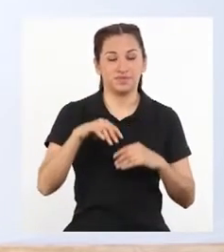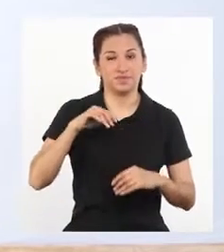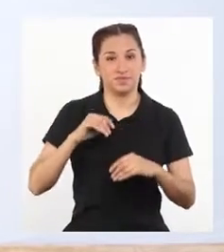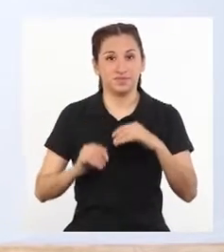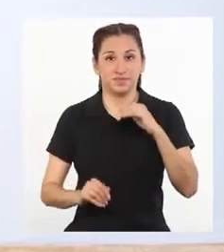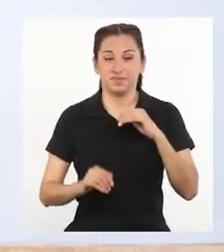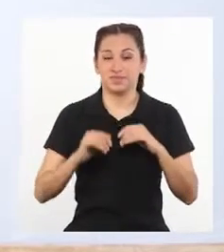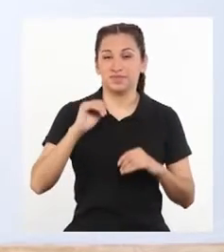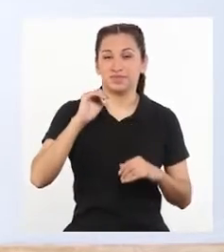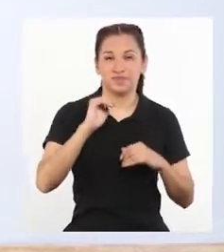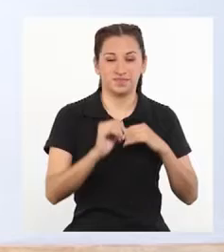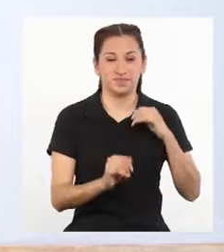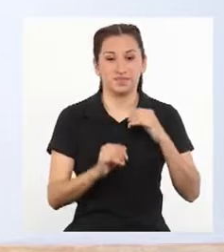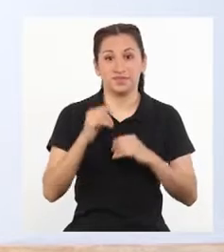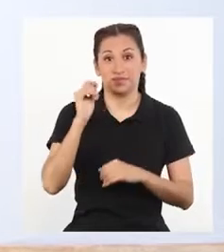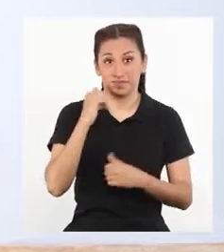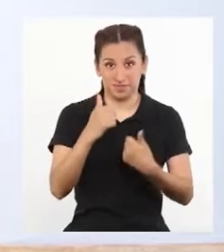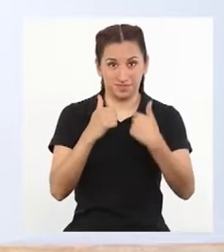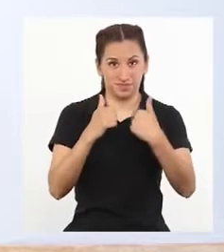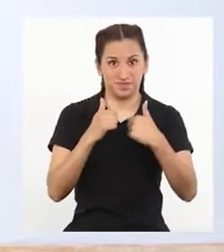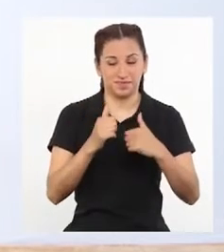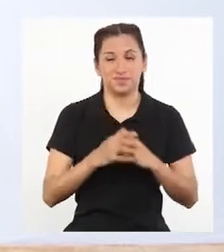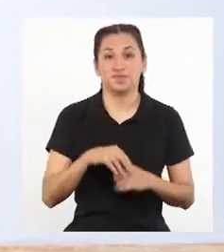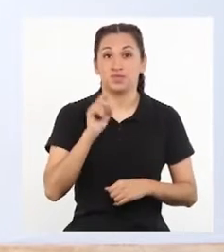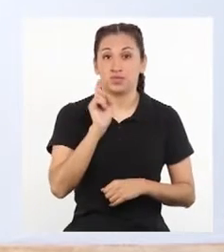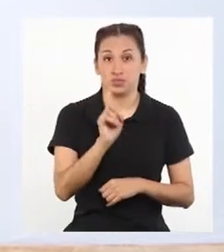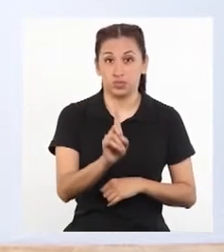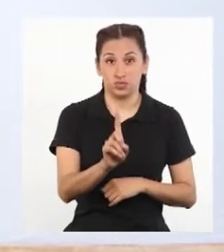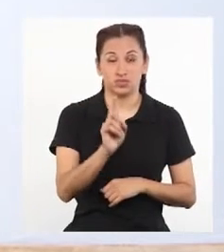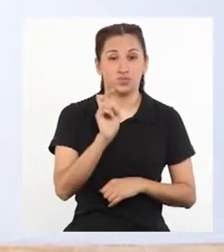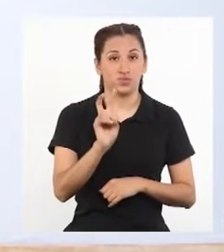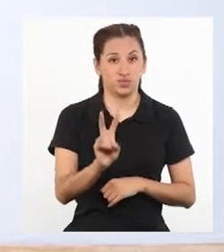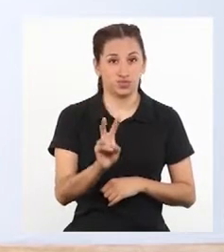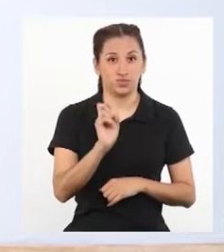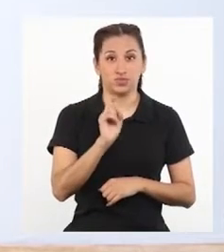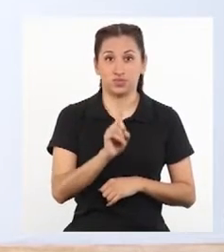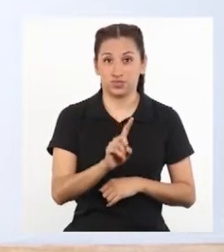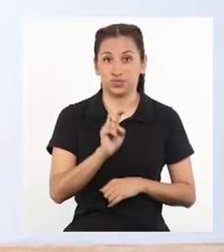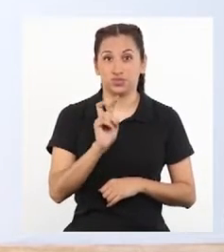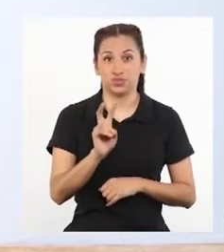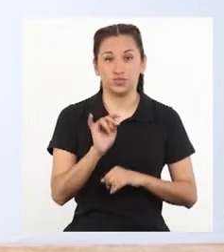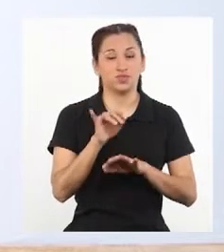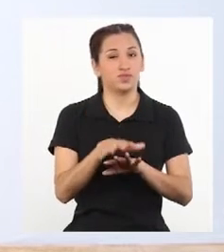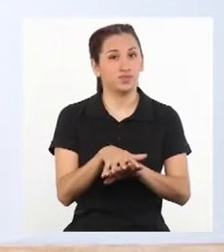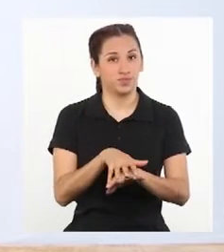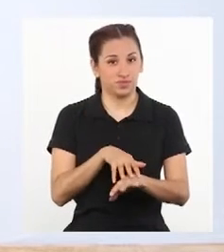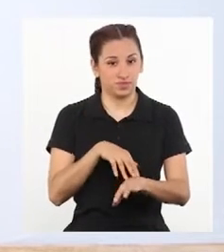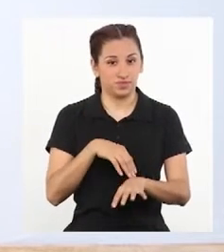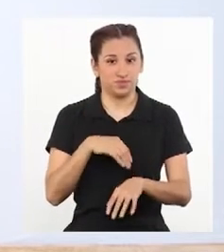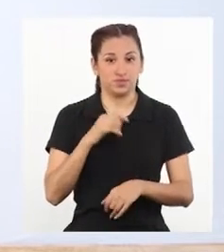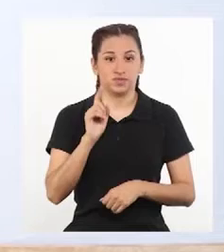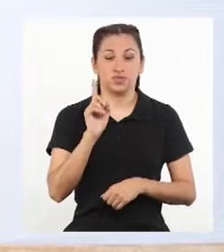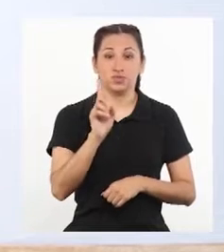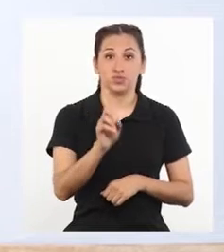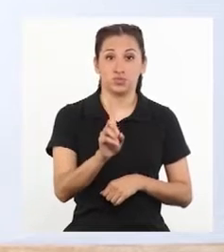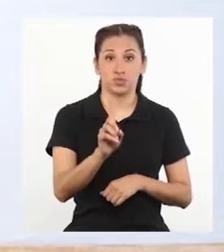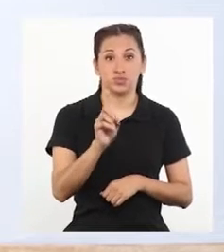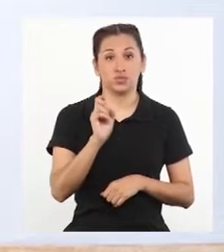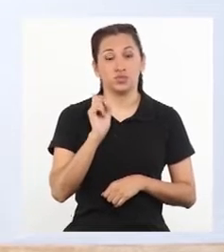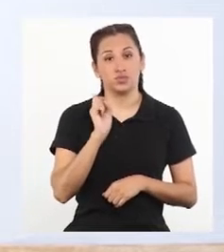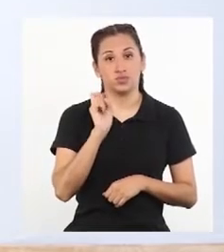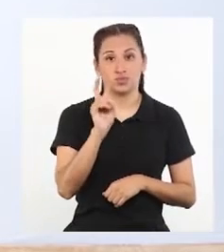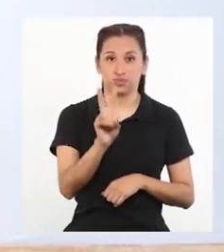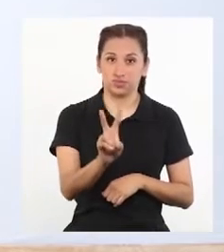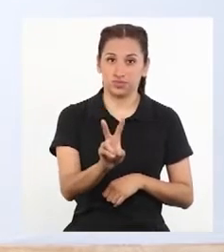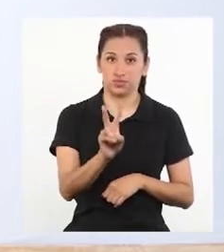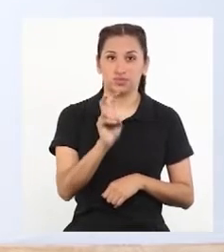bien. Uno. Y. Dos. Muy bien, lo hacemos lento, ¿va? Y